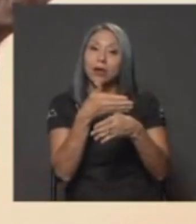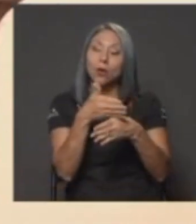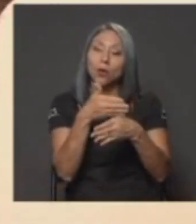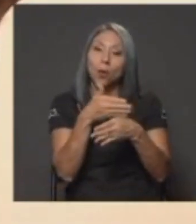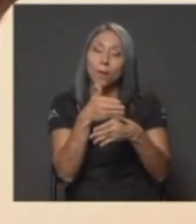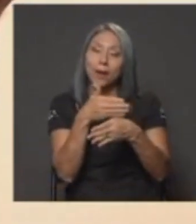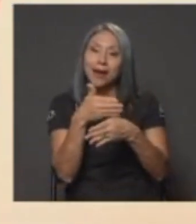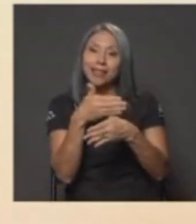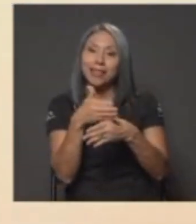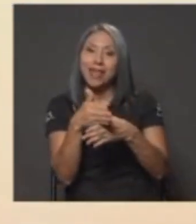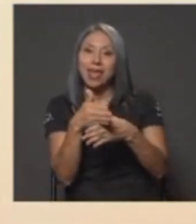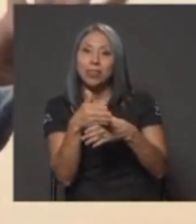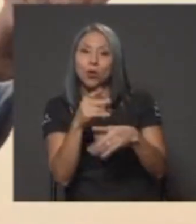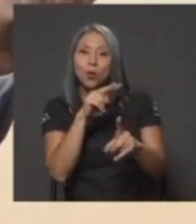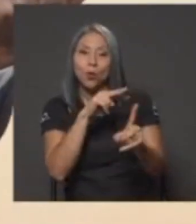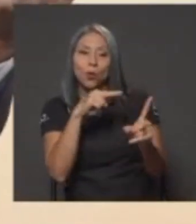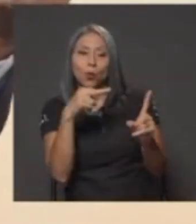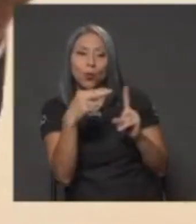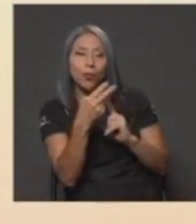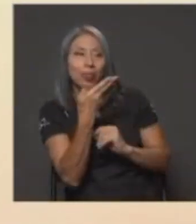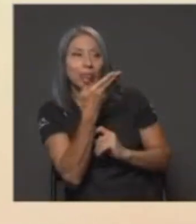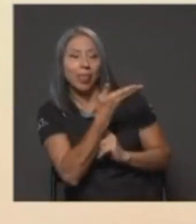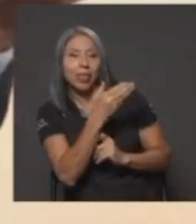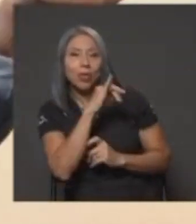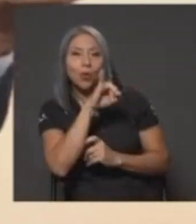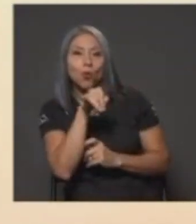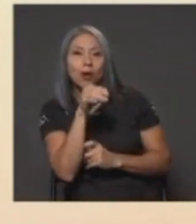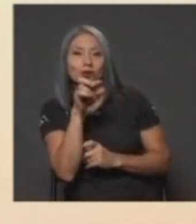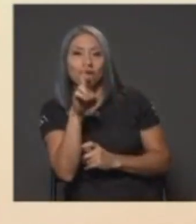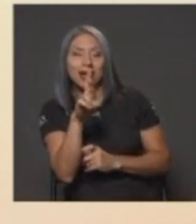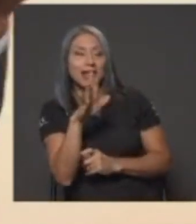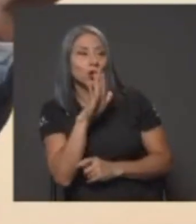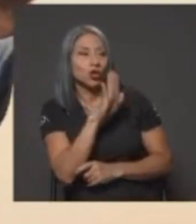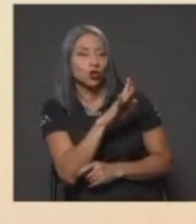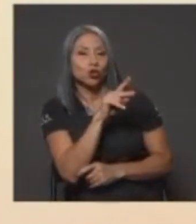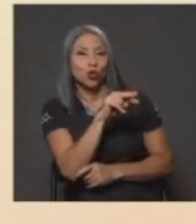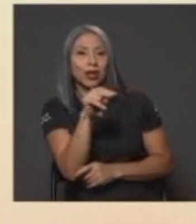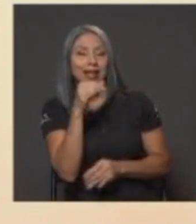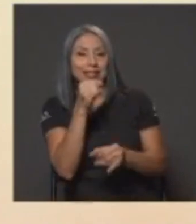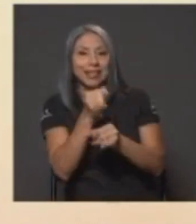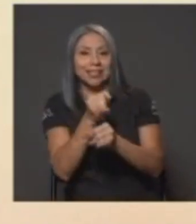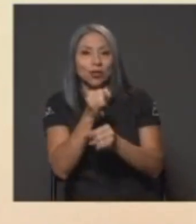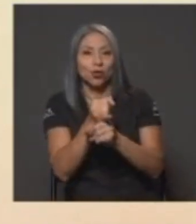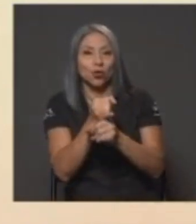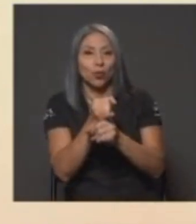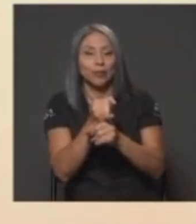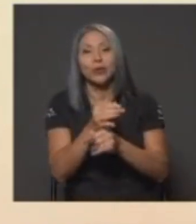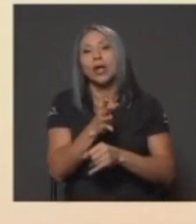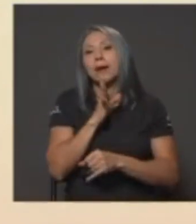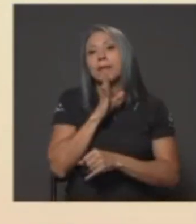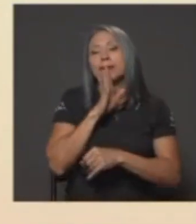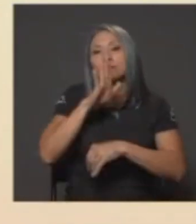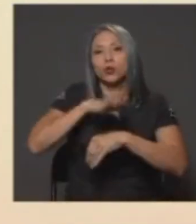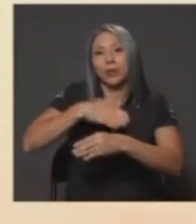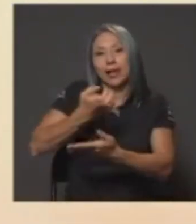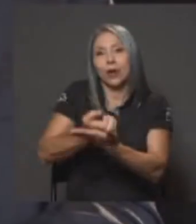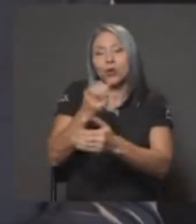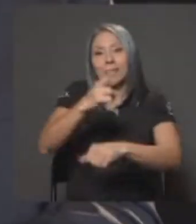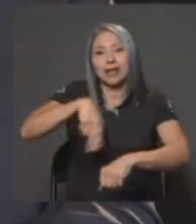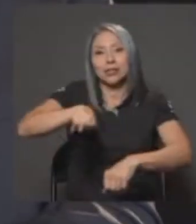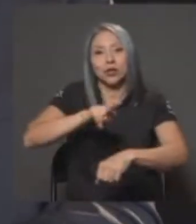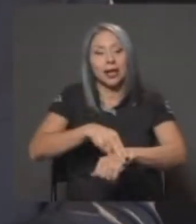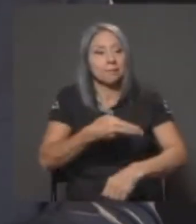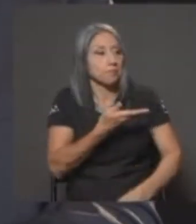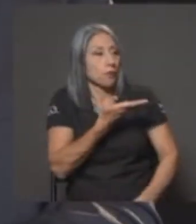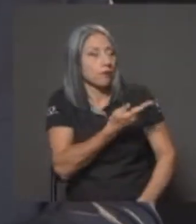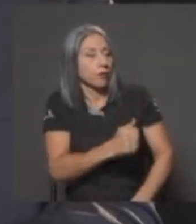compartiendo los ojos de don Juan Robalino y de sus colegas del instituto sobre la economía nacional. Por favor, don Juan.